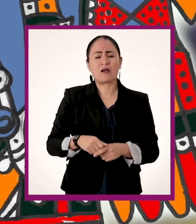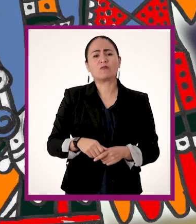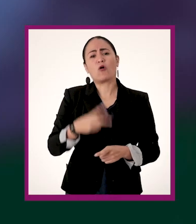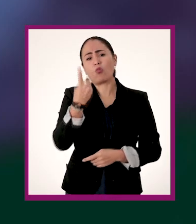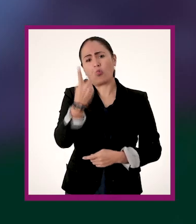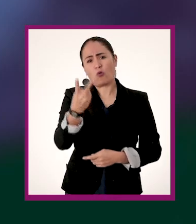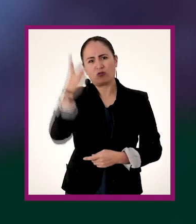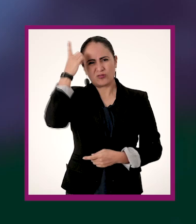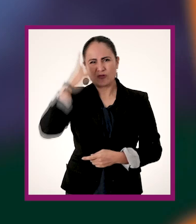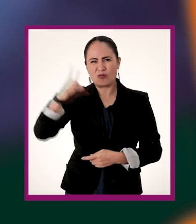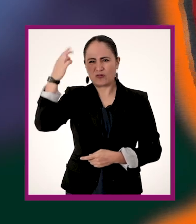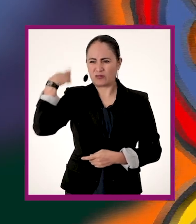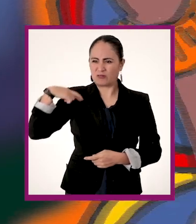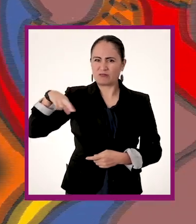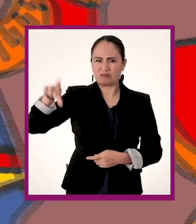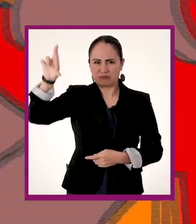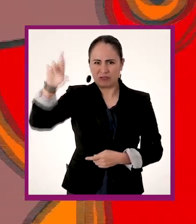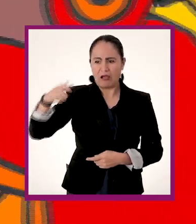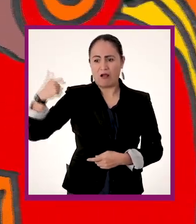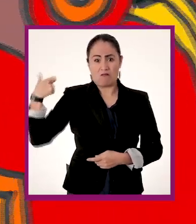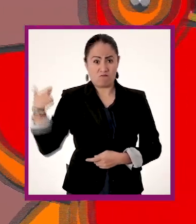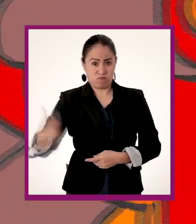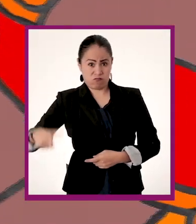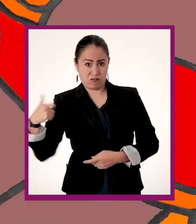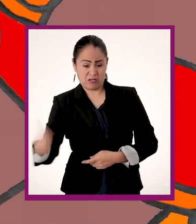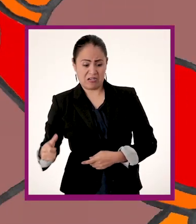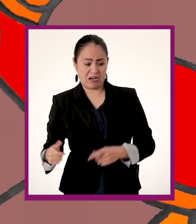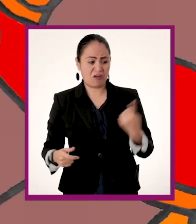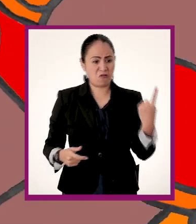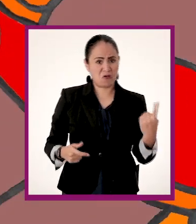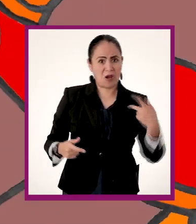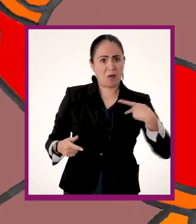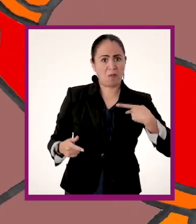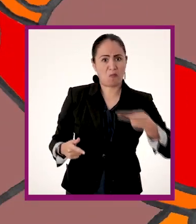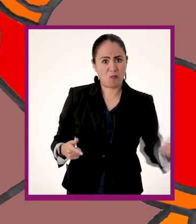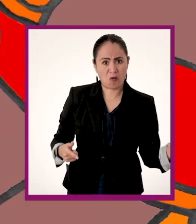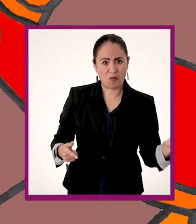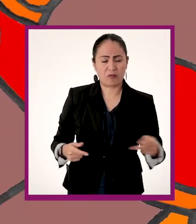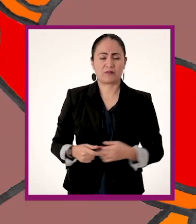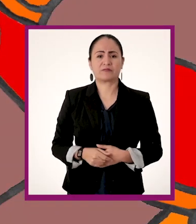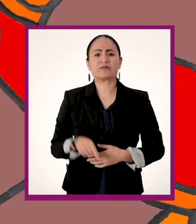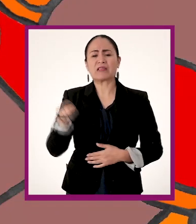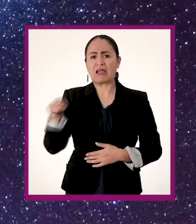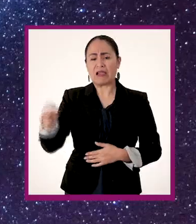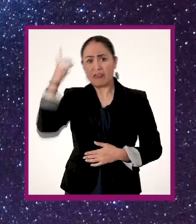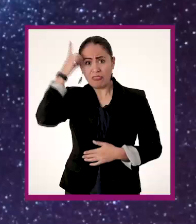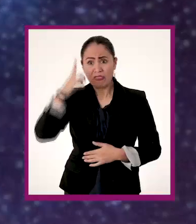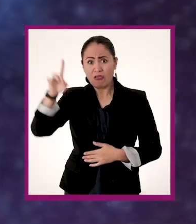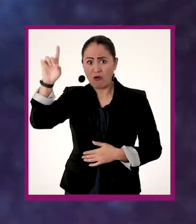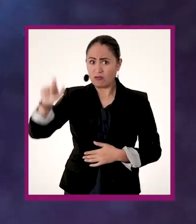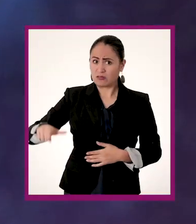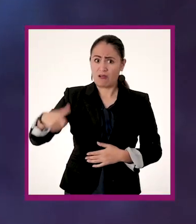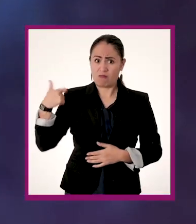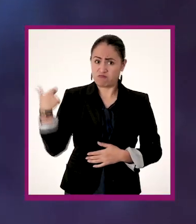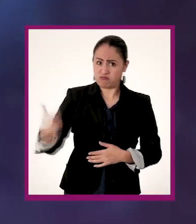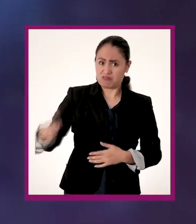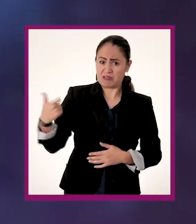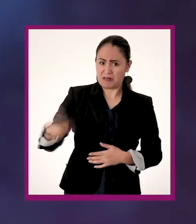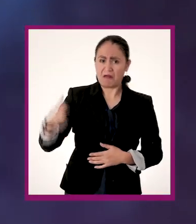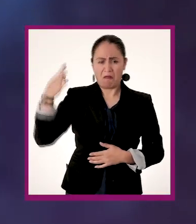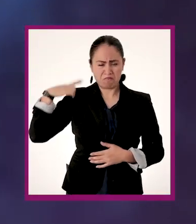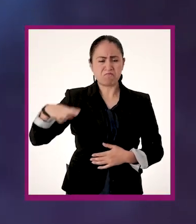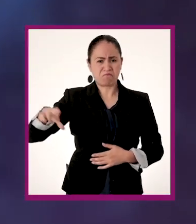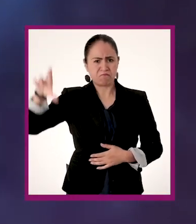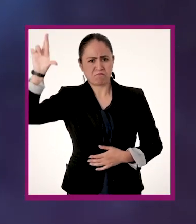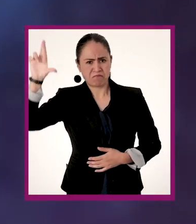¿no? Aparecieron dos divinidades, una rica y otra pobre. Tecusistecatl, el